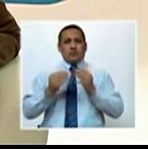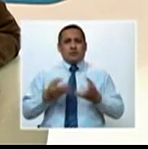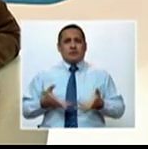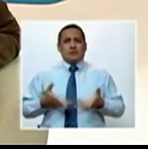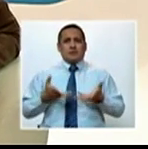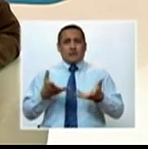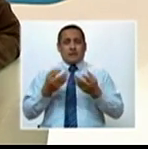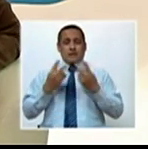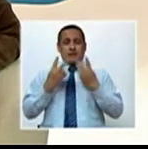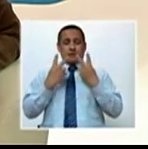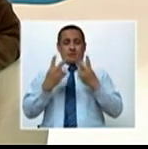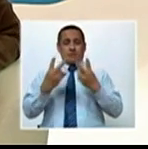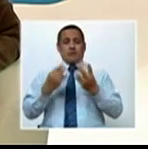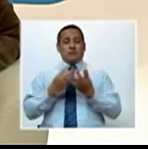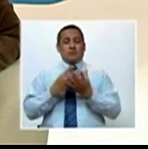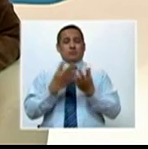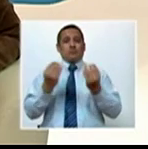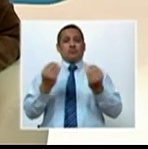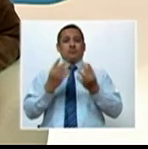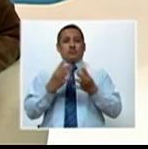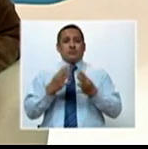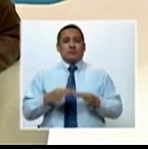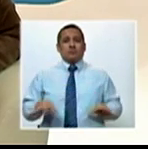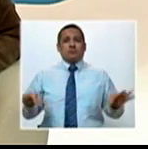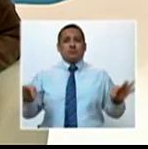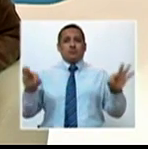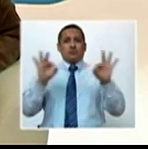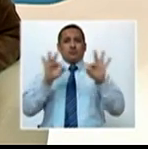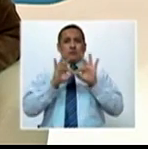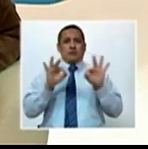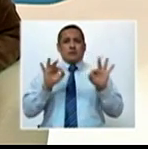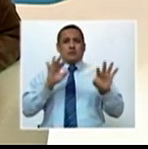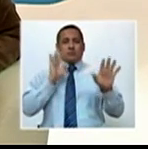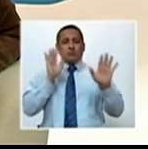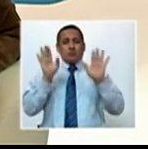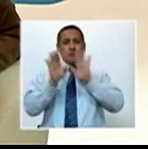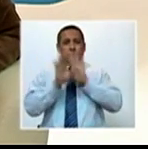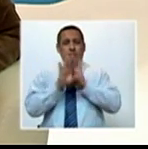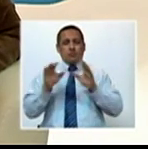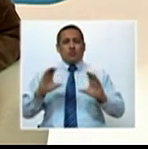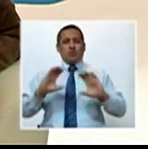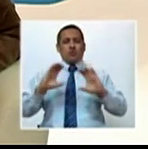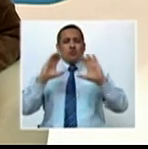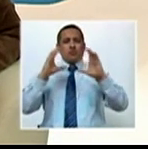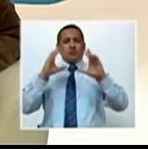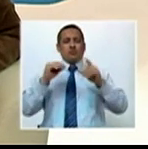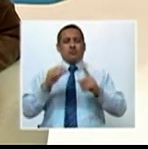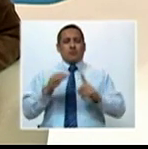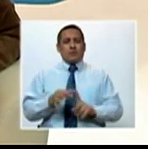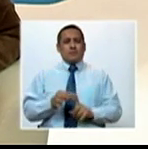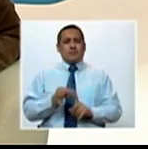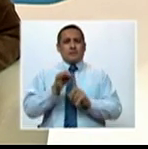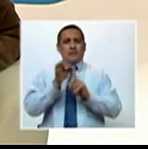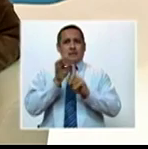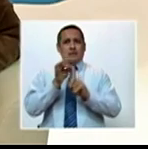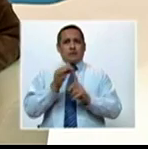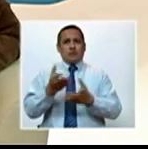hacerlo, y en ese sentido pues vendría muy a cuento lo de los jueces especializados que